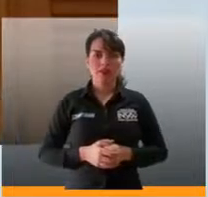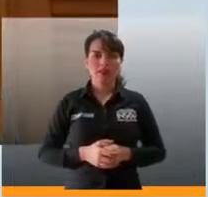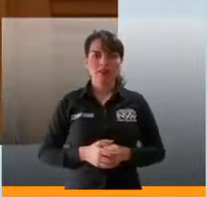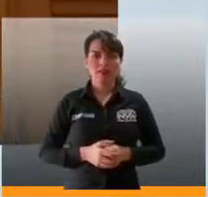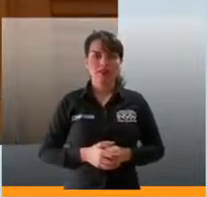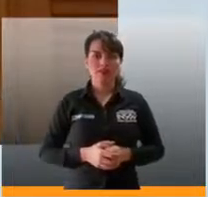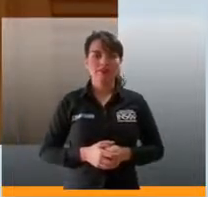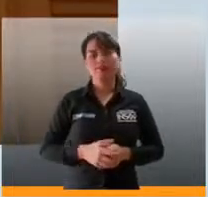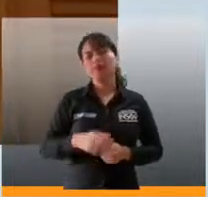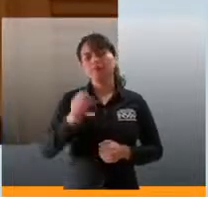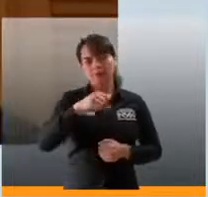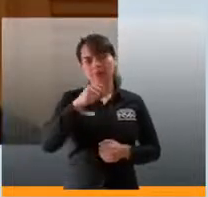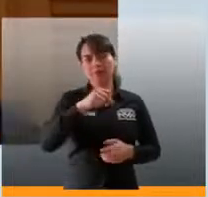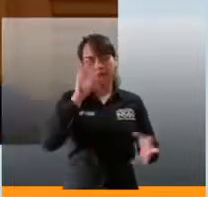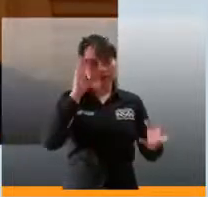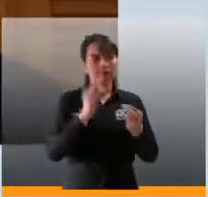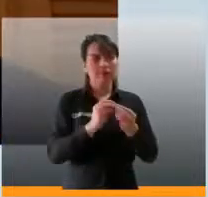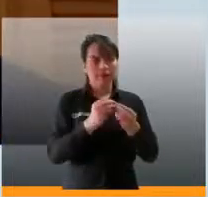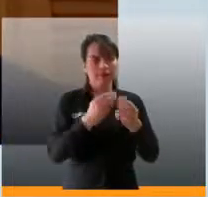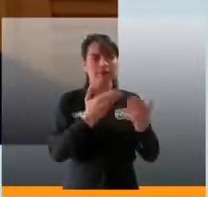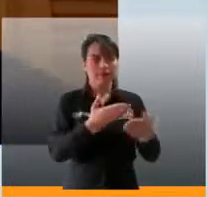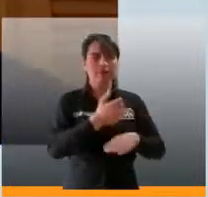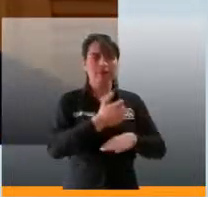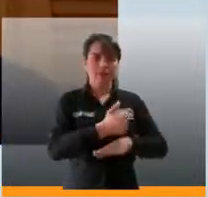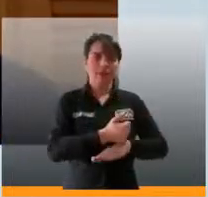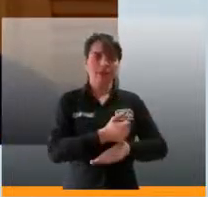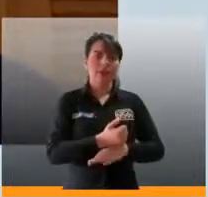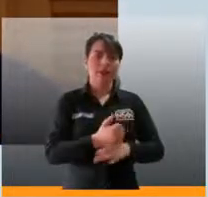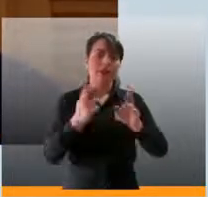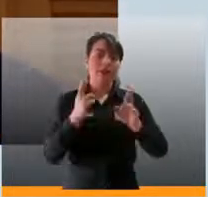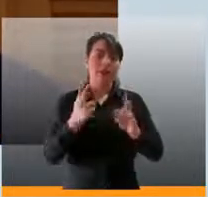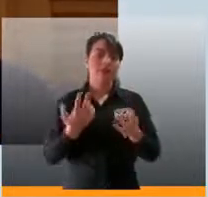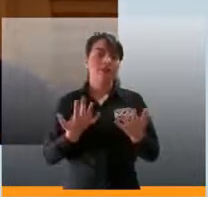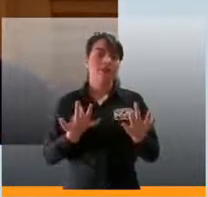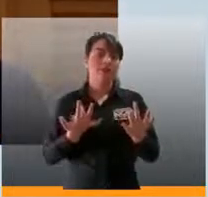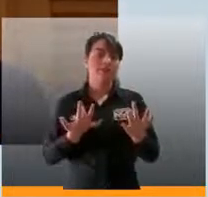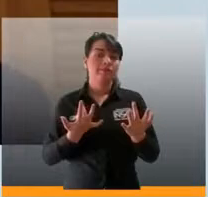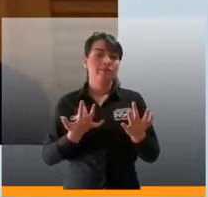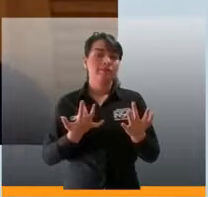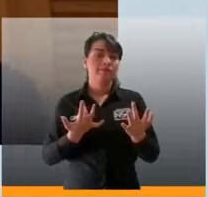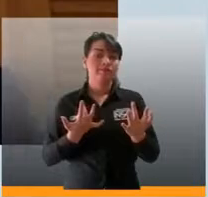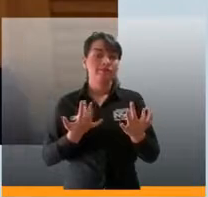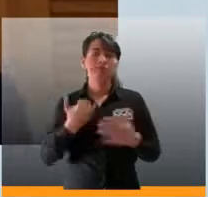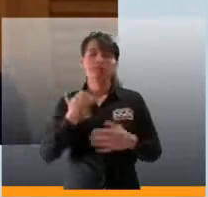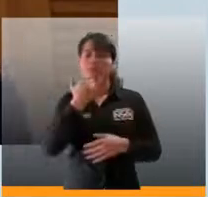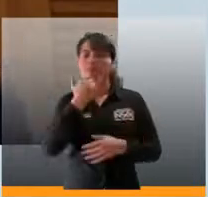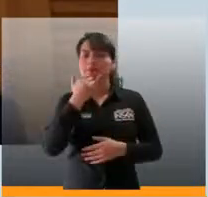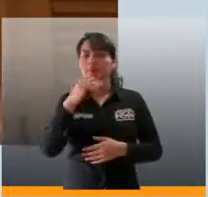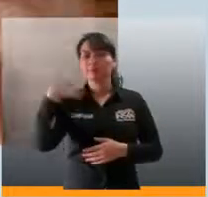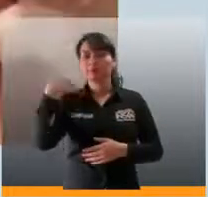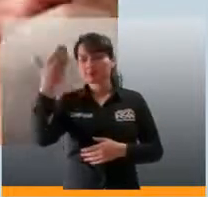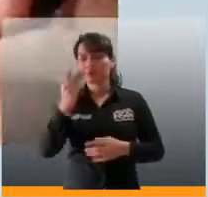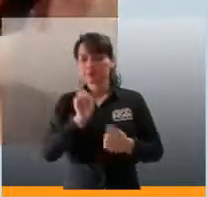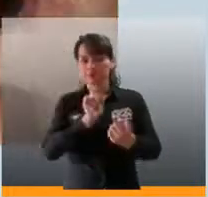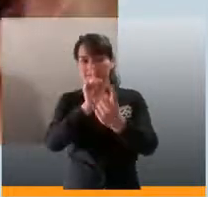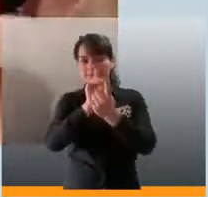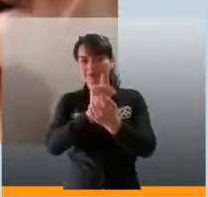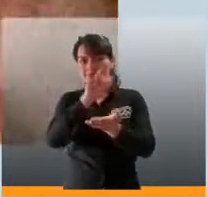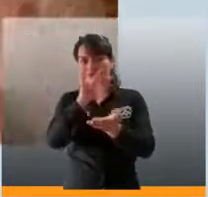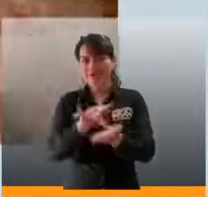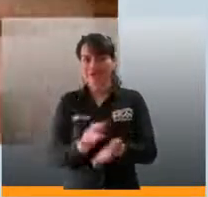Totalmente de acuerdo, rector, y bueno, esperemos conocer a Aliet en la próxima visita.